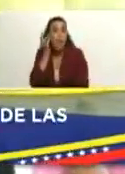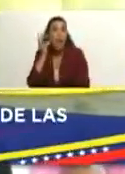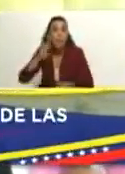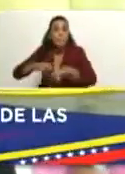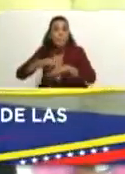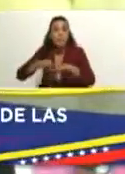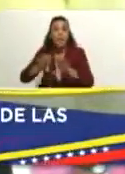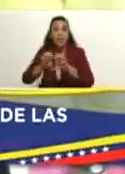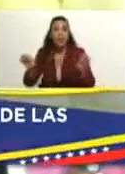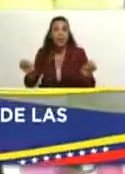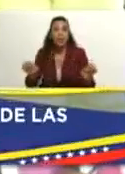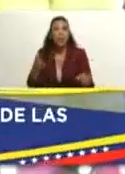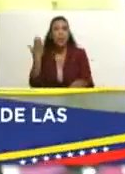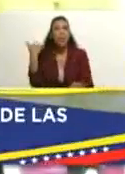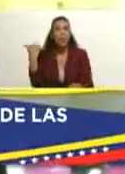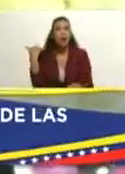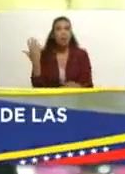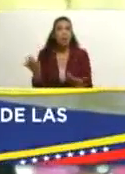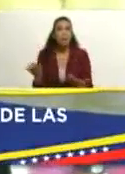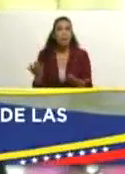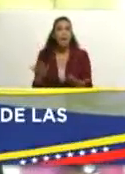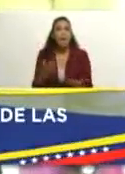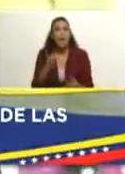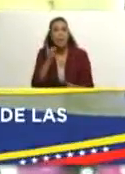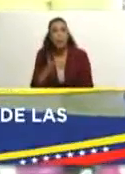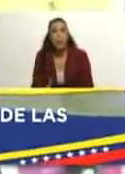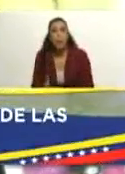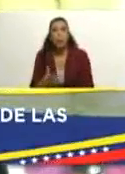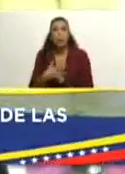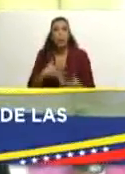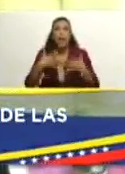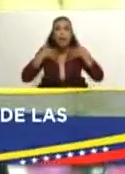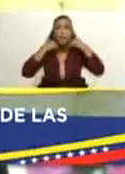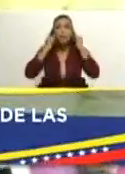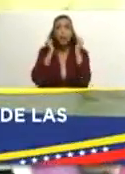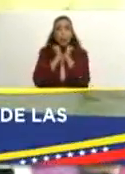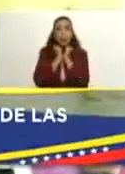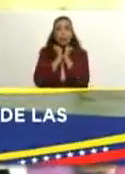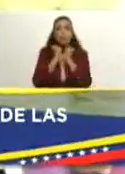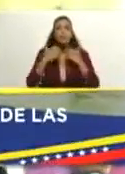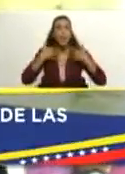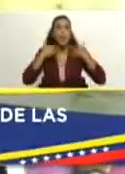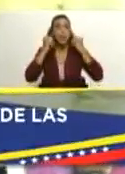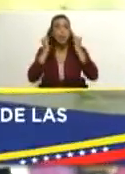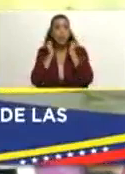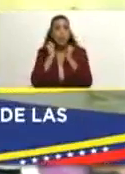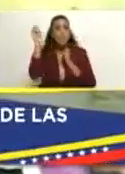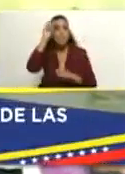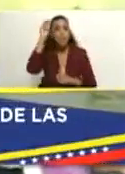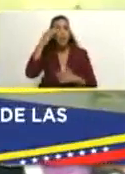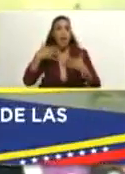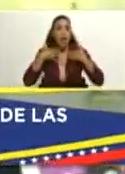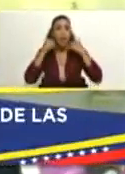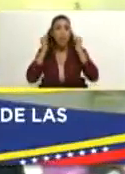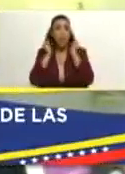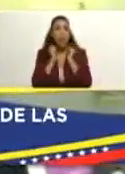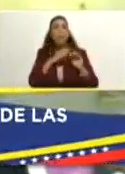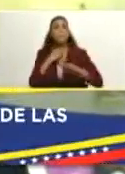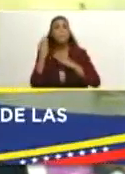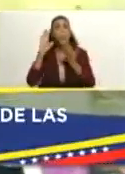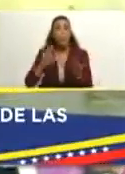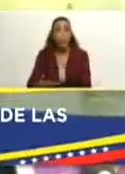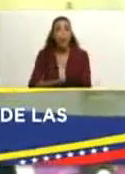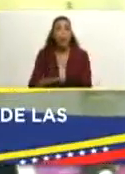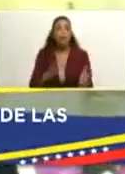Cuando tuvimos la dolorosa partida de nuestro maestro, el maestro de maestros,